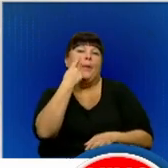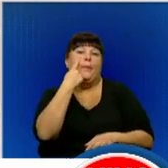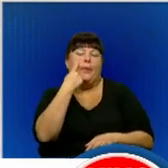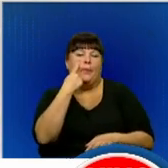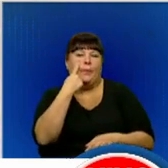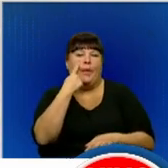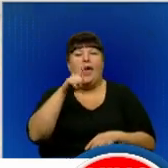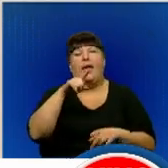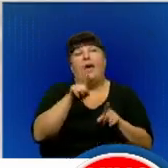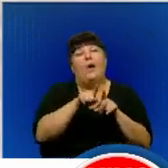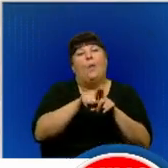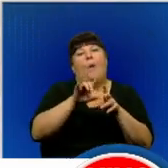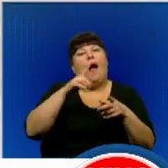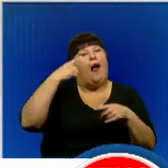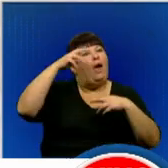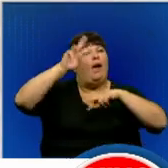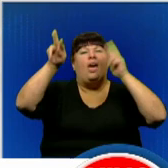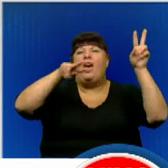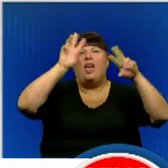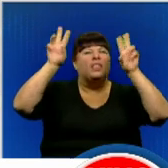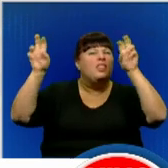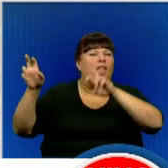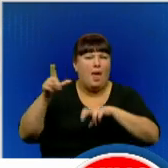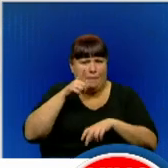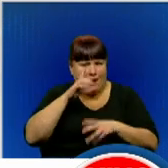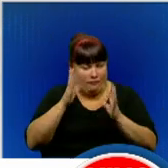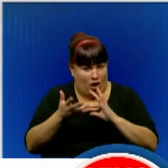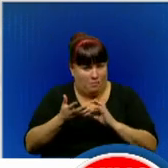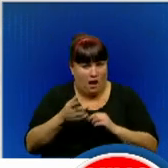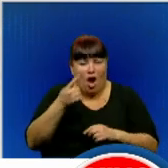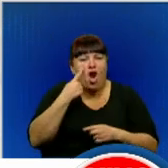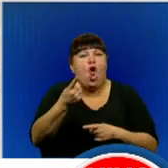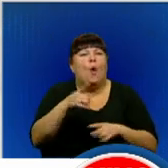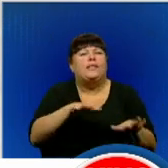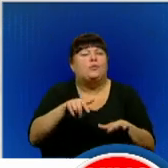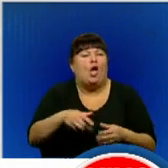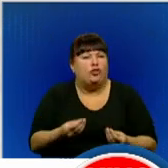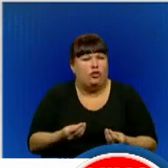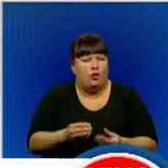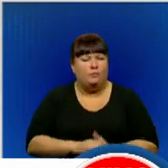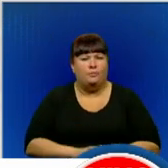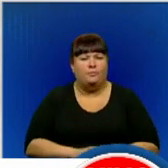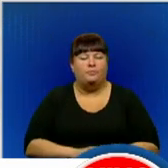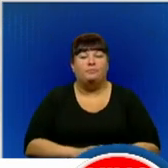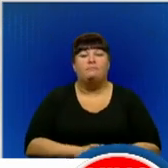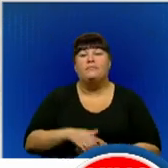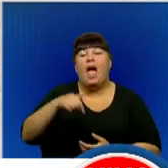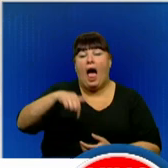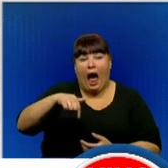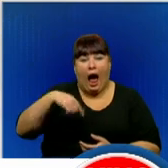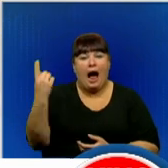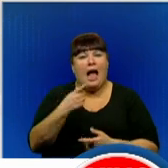en una especie de nube sin ver la realidad acá hicimos